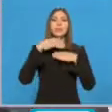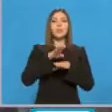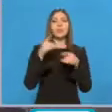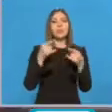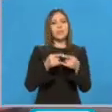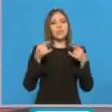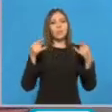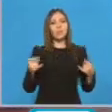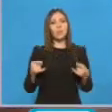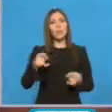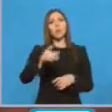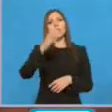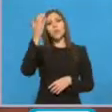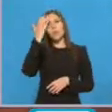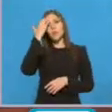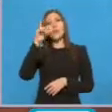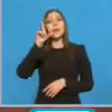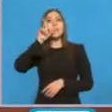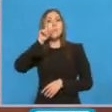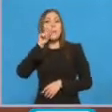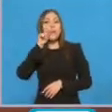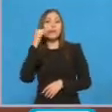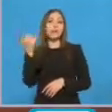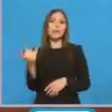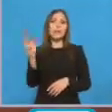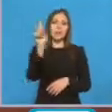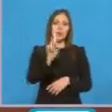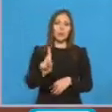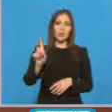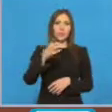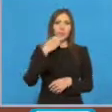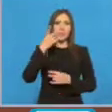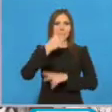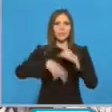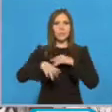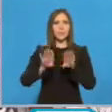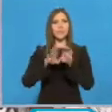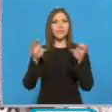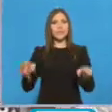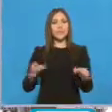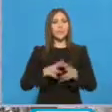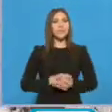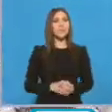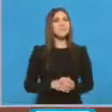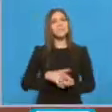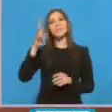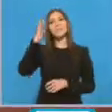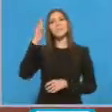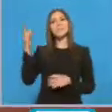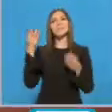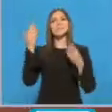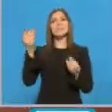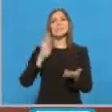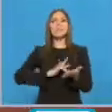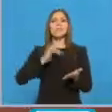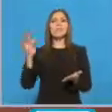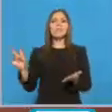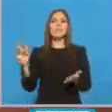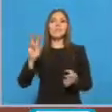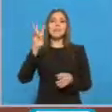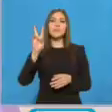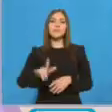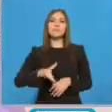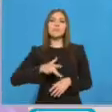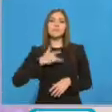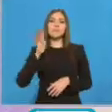historias que vamos a poder conocer mañana y el domingo. Alberto, bienvenido, ¿cómo estás? Hola, Hola, muchísimas Alberto, ¿cómo gracias. estás? ¿Qué tal, Alberto? Gracias. De verdad, créanme que me